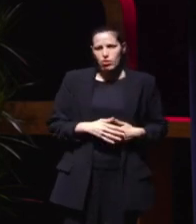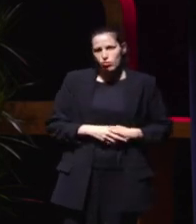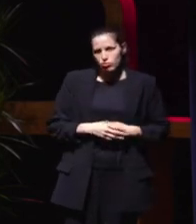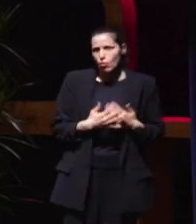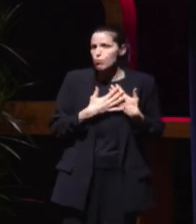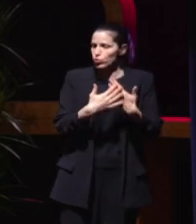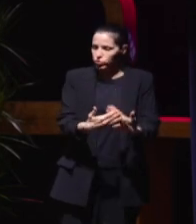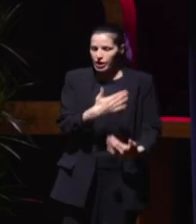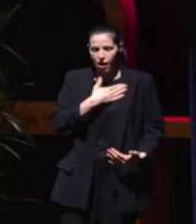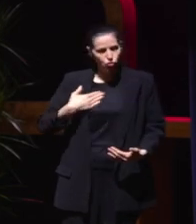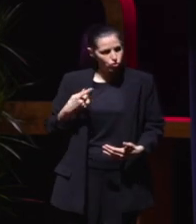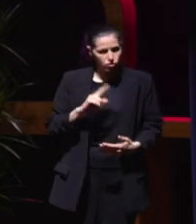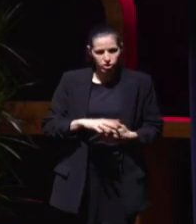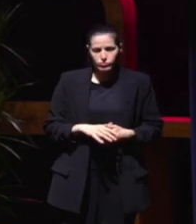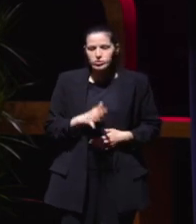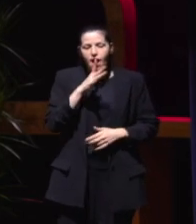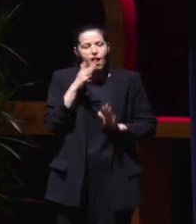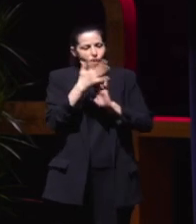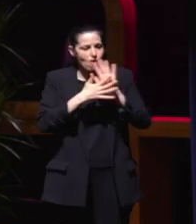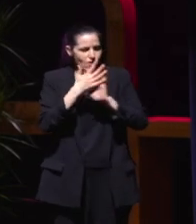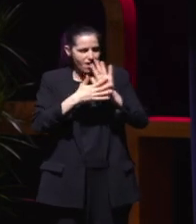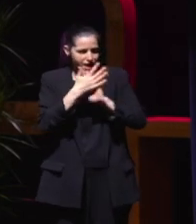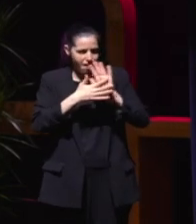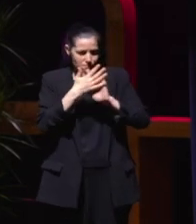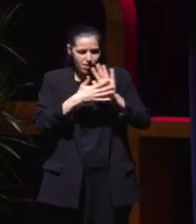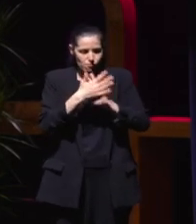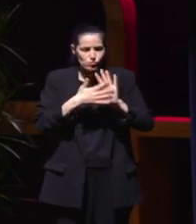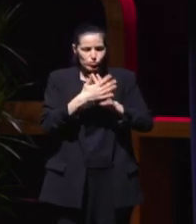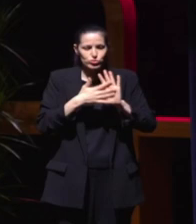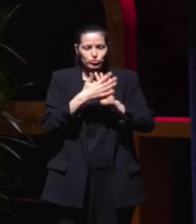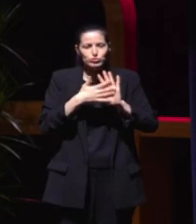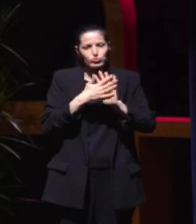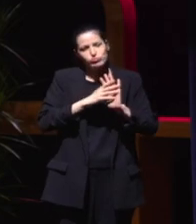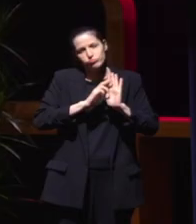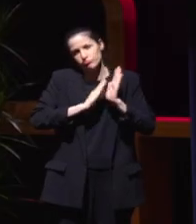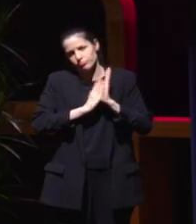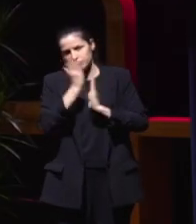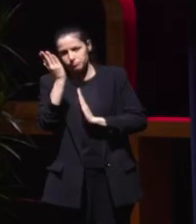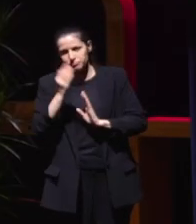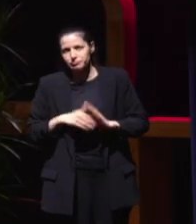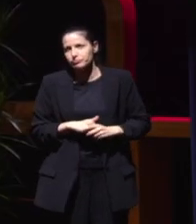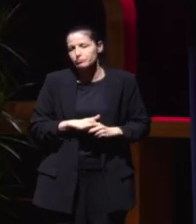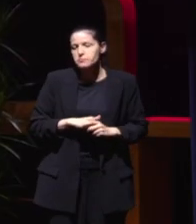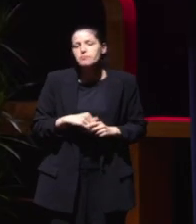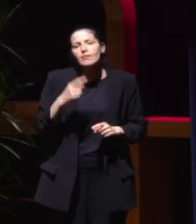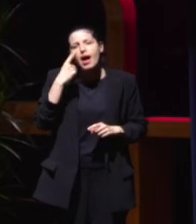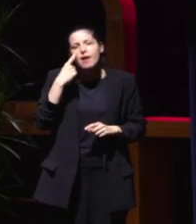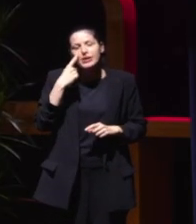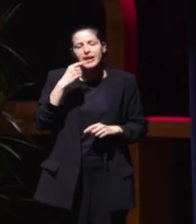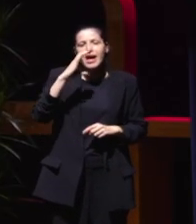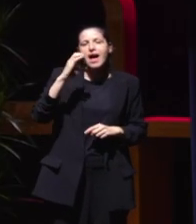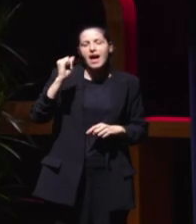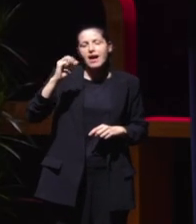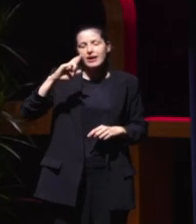boyero porque no me lo Vais a preguntar Entonces vamos a ver vamos a ver vamos a ver Carlos boyero